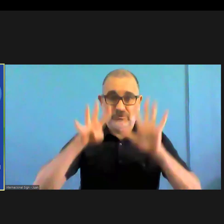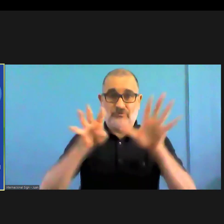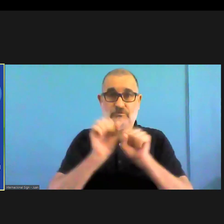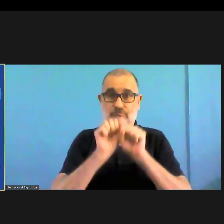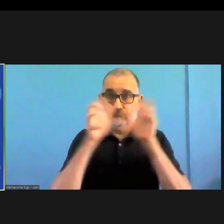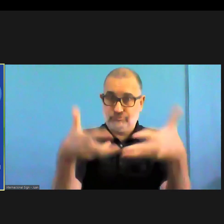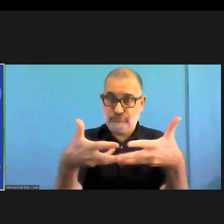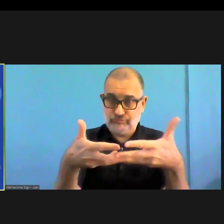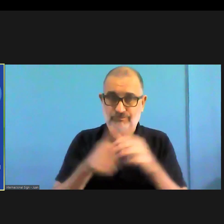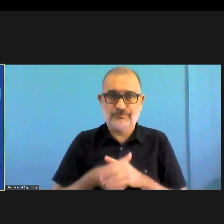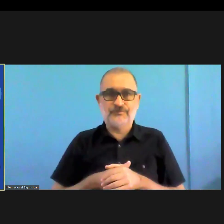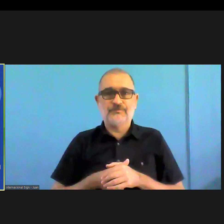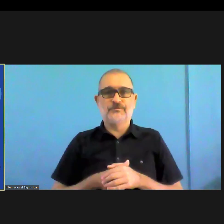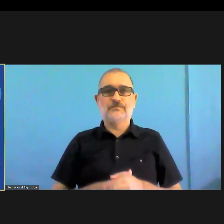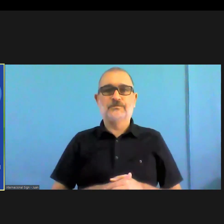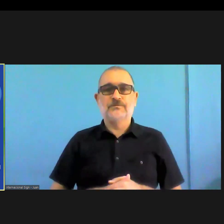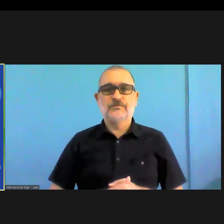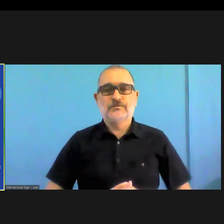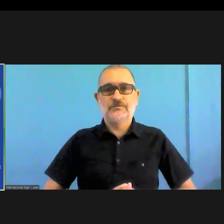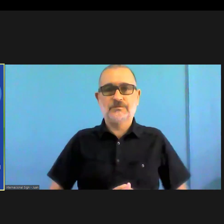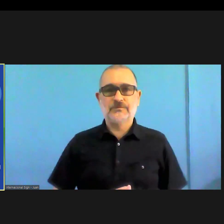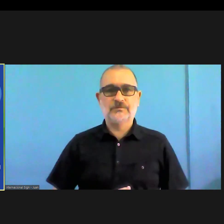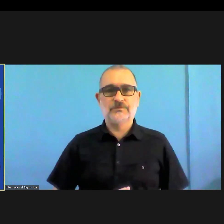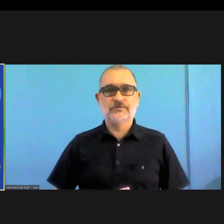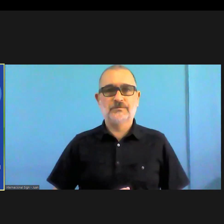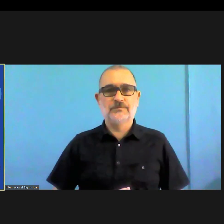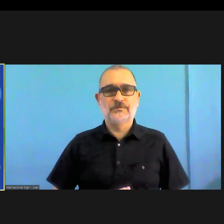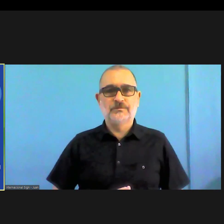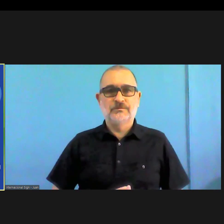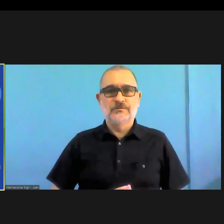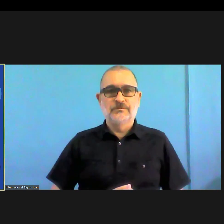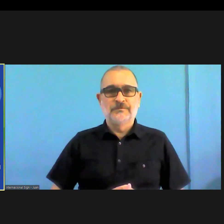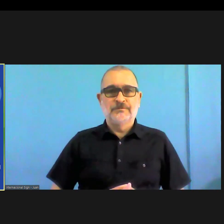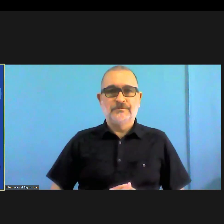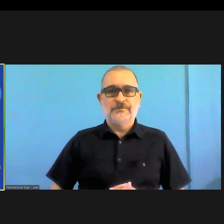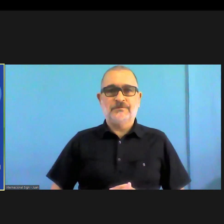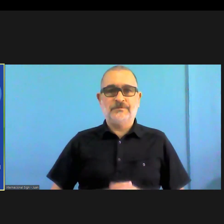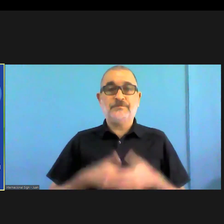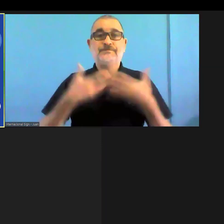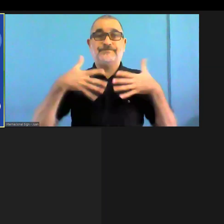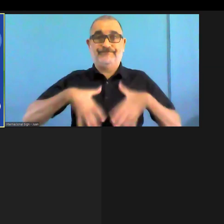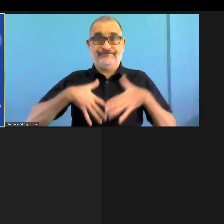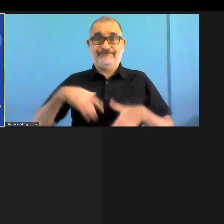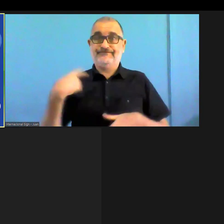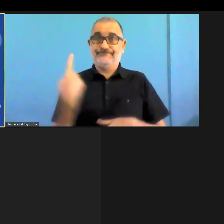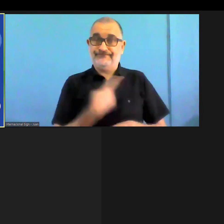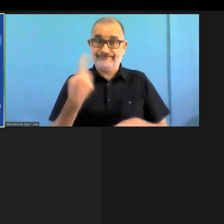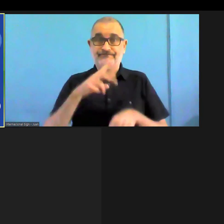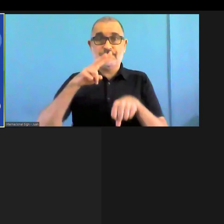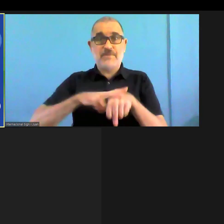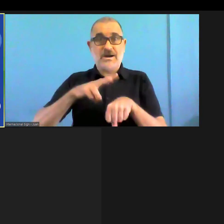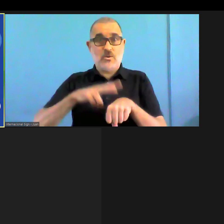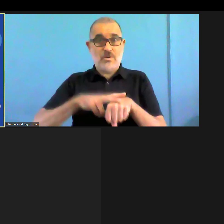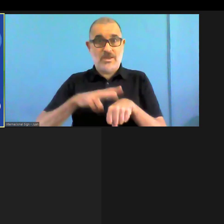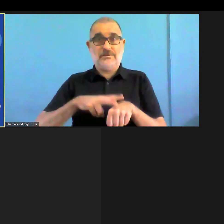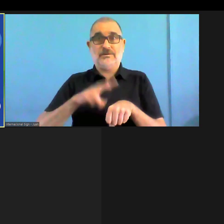El ministro de Salud y Bienestar Social, el doctor Julio Borba, de Paraguay, es cirujano con